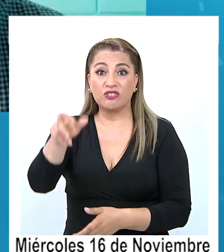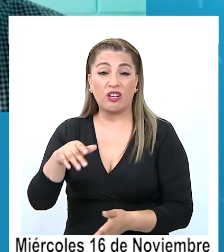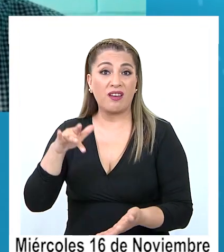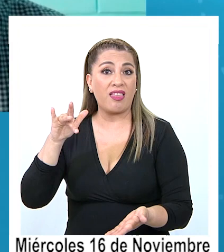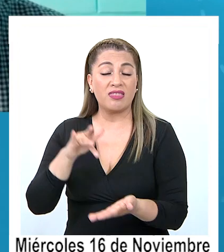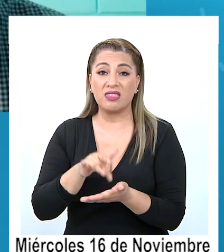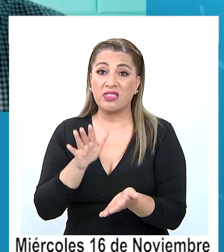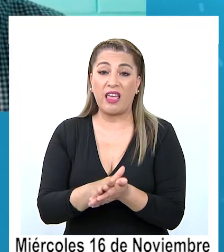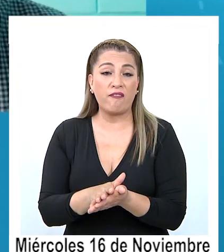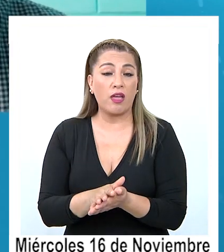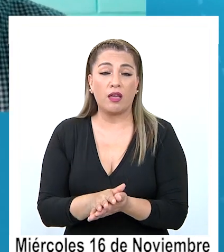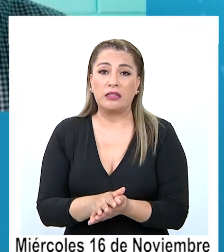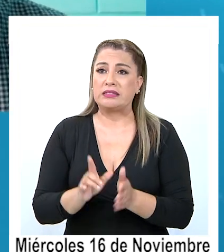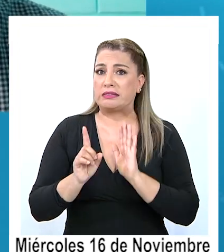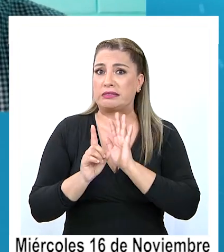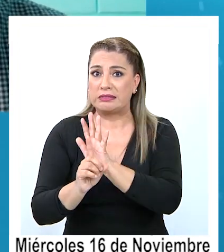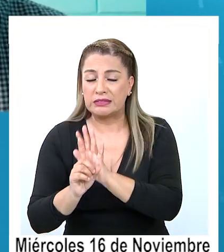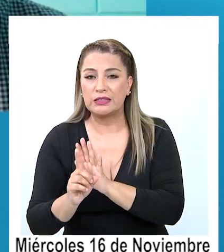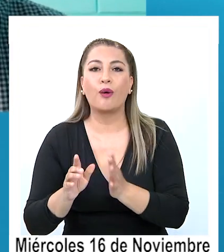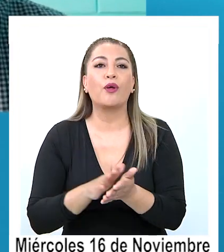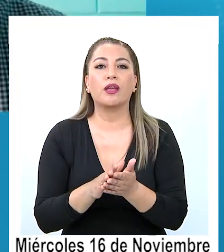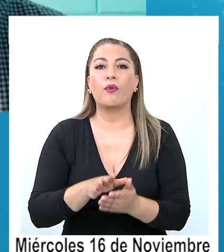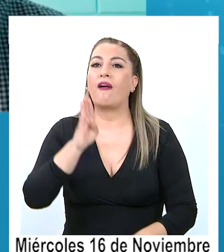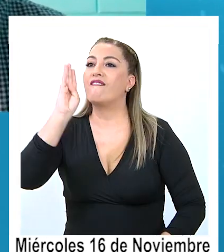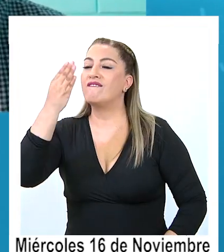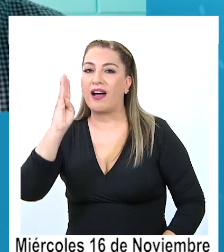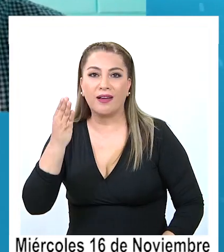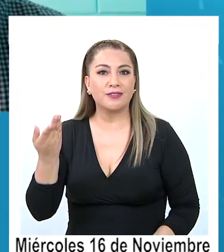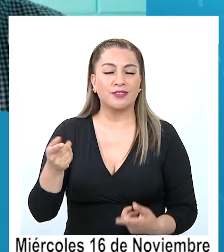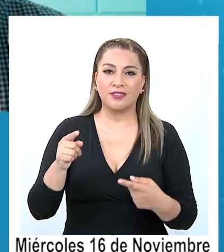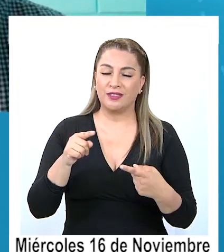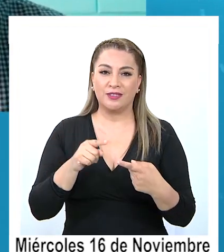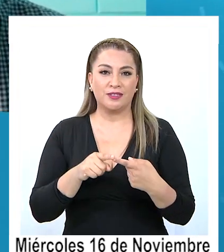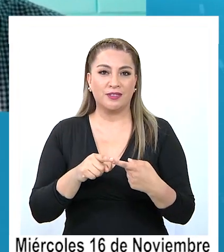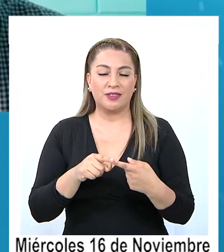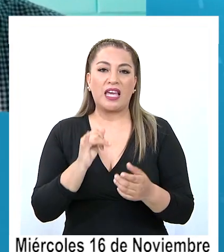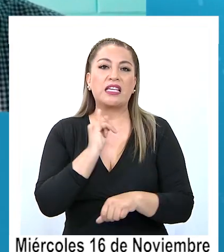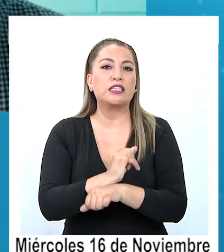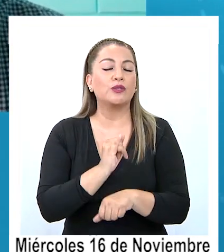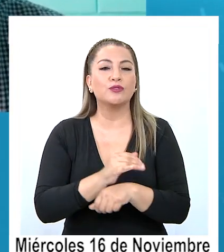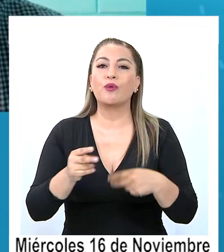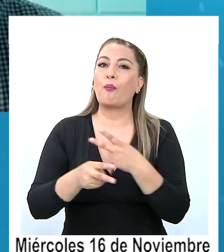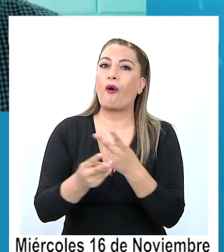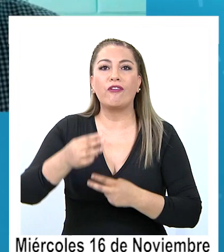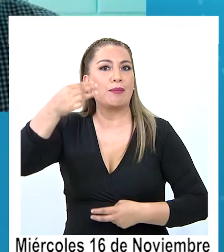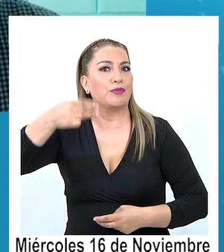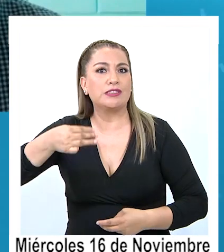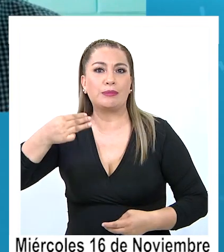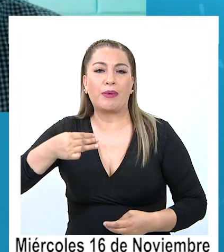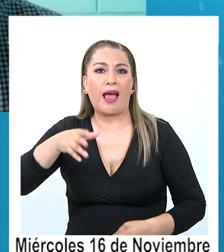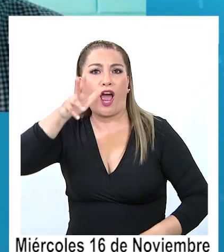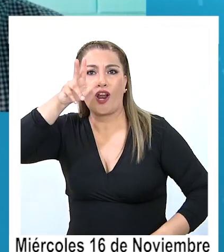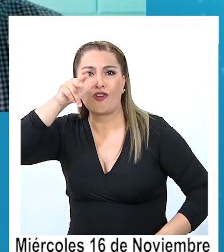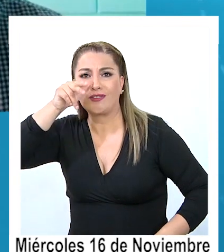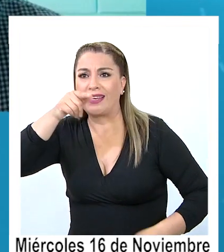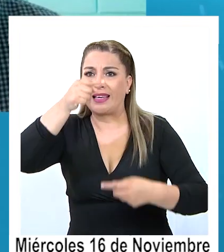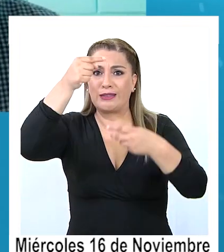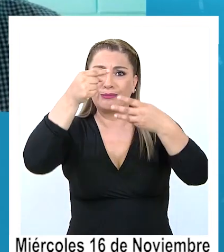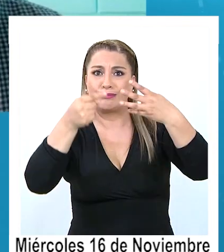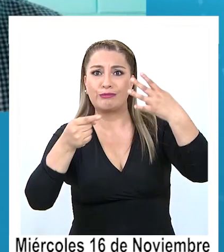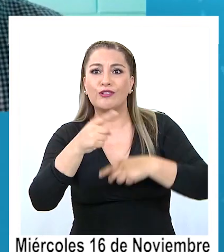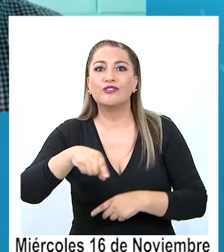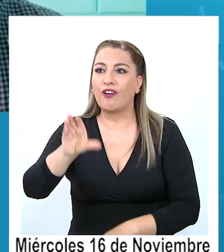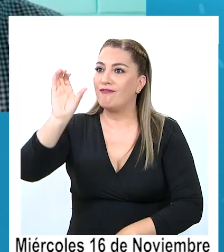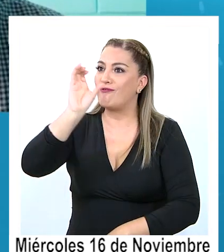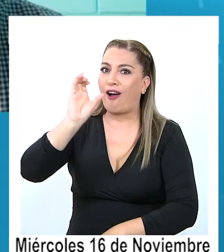los bancos, ¿cierto?, Exacto. por las instituciones públicas, privadas, municipalidades, notarías, por todos lados se va a